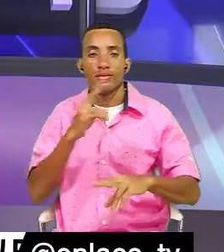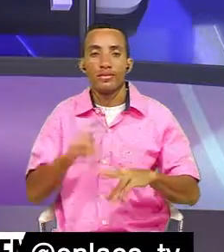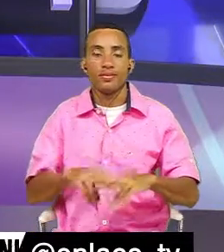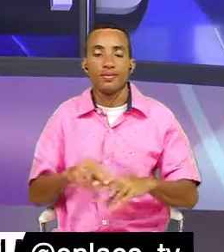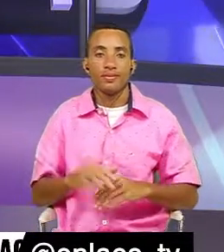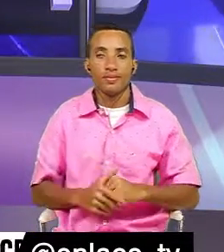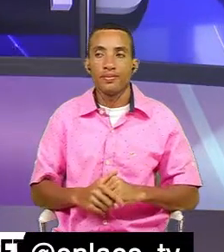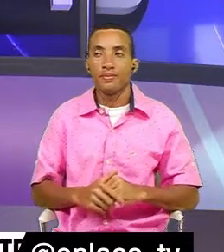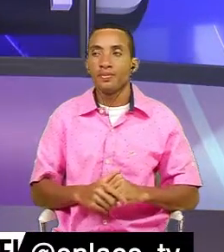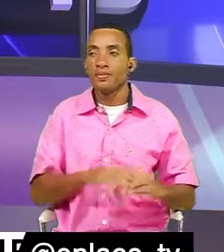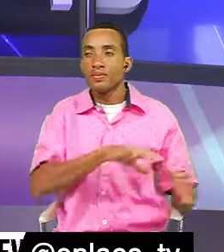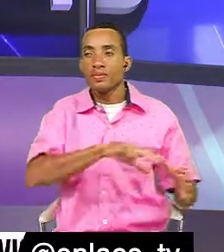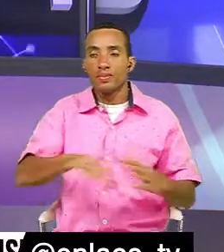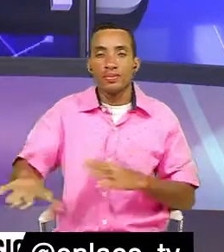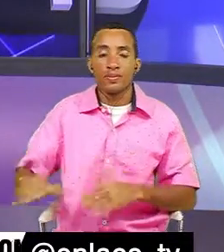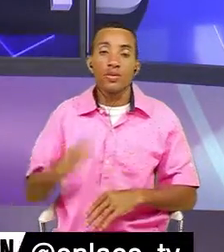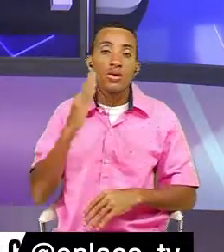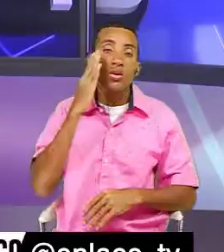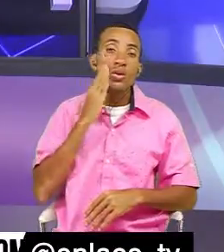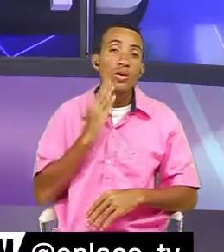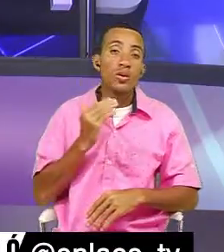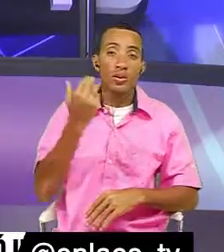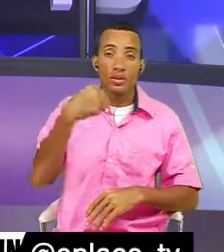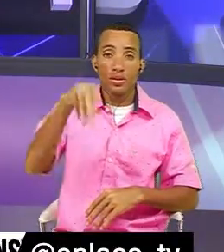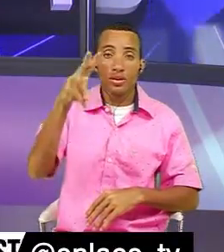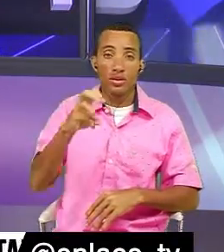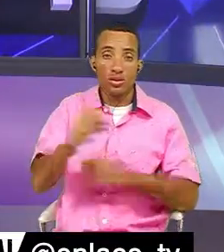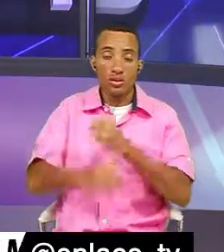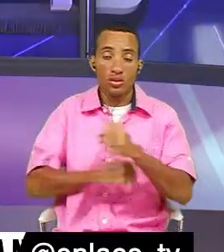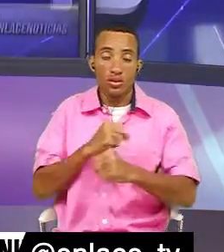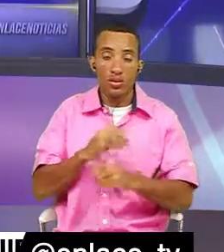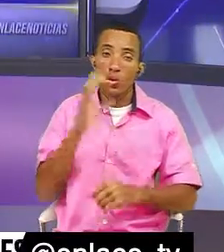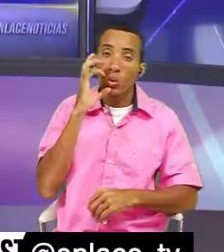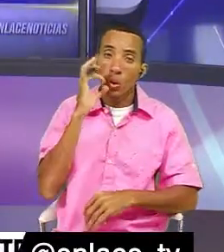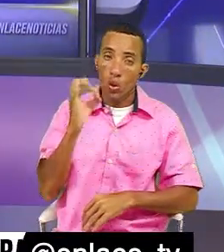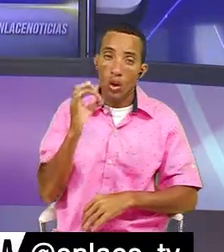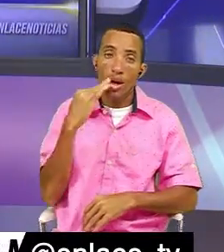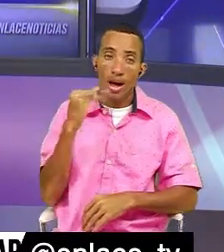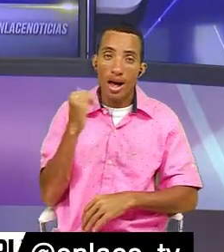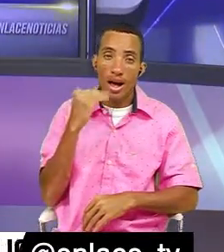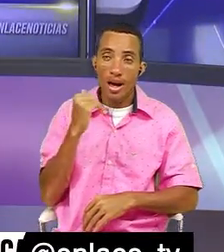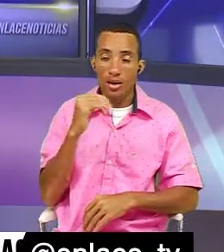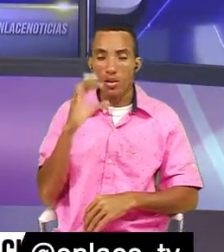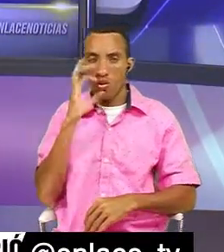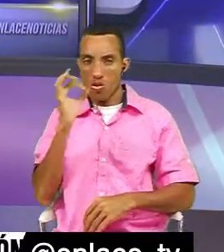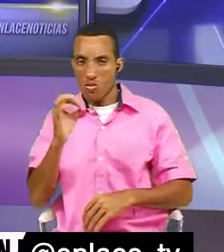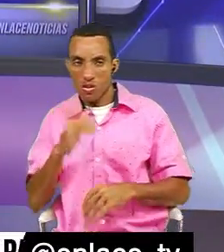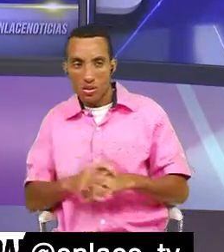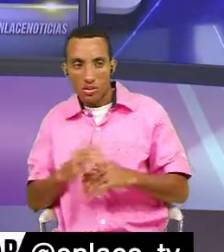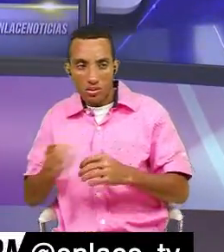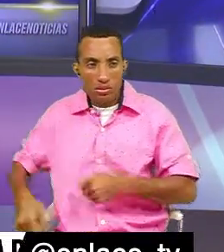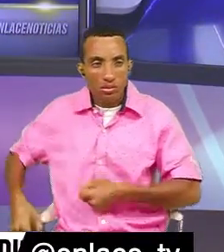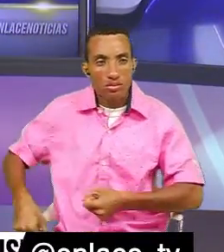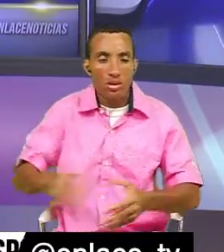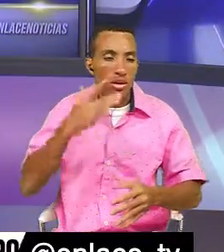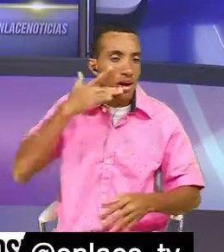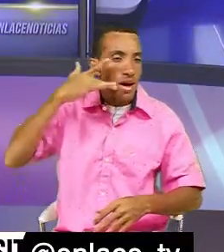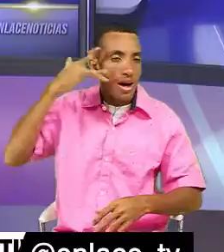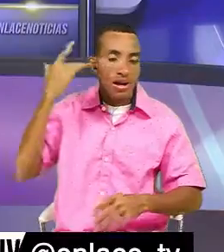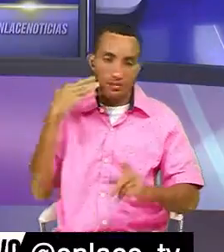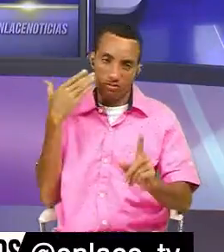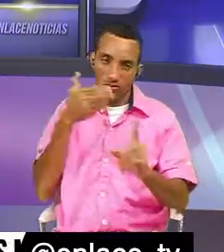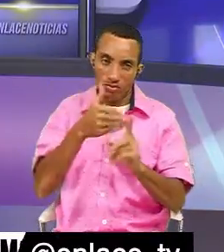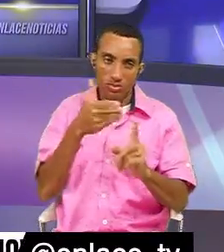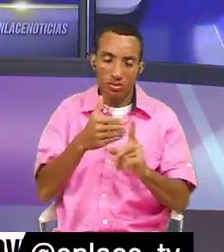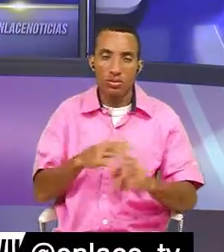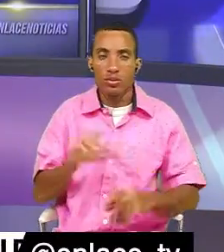Y una joven de 18 años de edad fue quemada en su rostro por un hombre que la pretendía. Los hechos ocurrieron en la madrugada del lunes en el municipio de